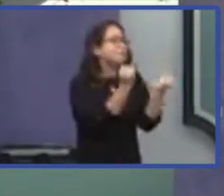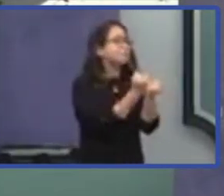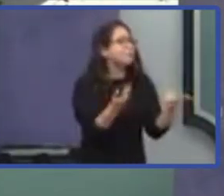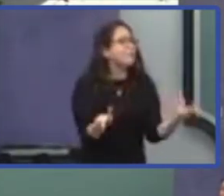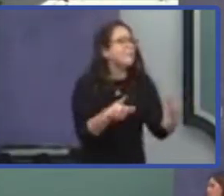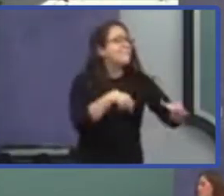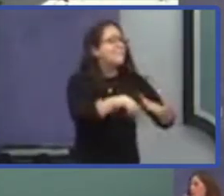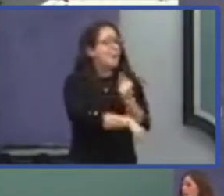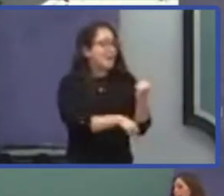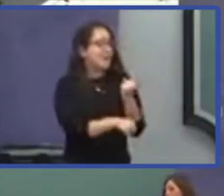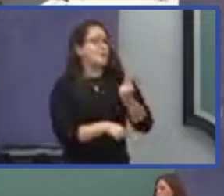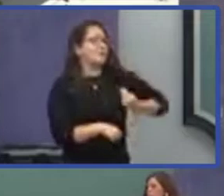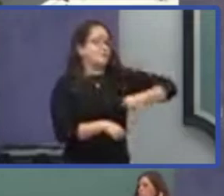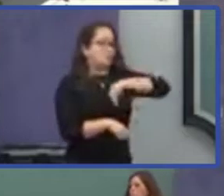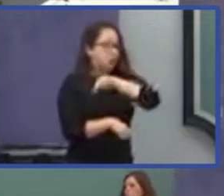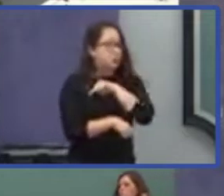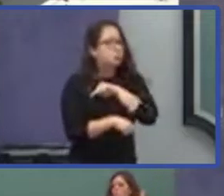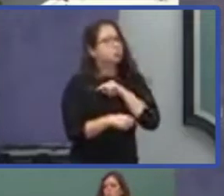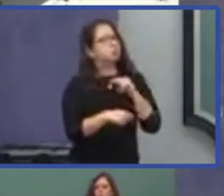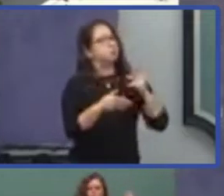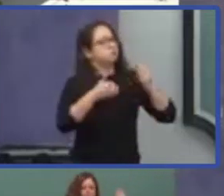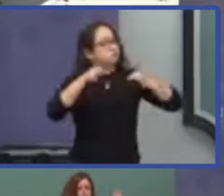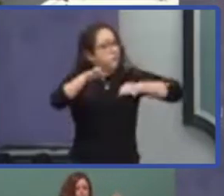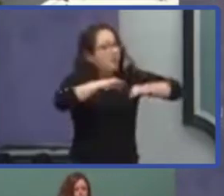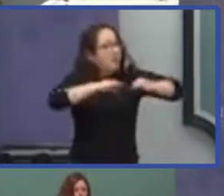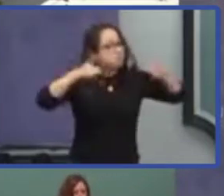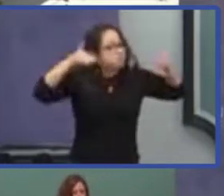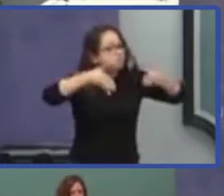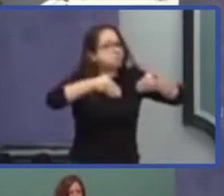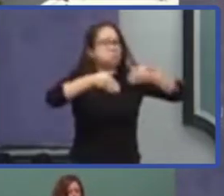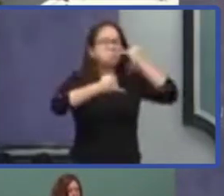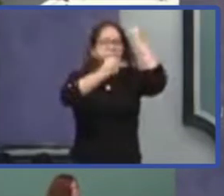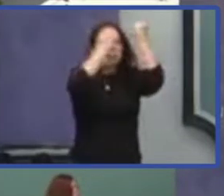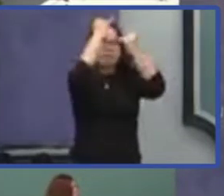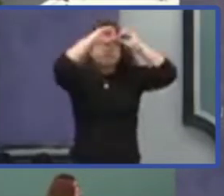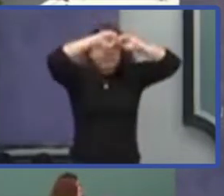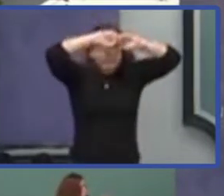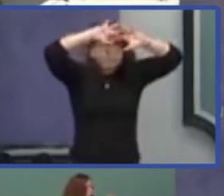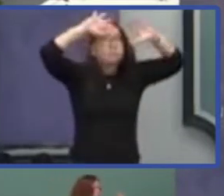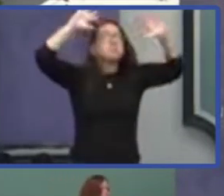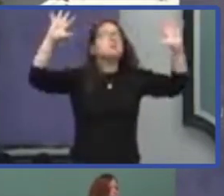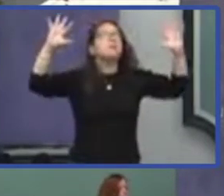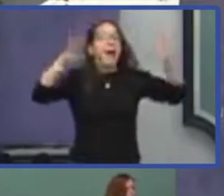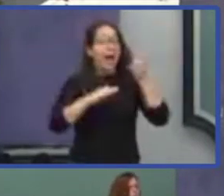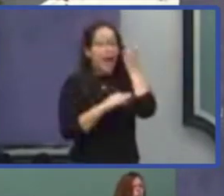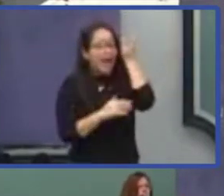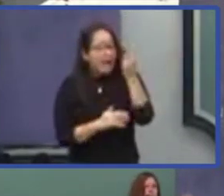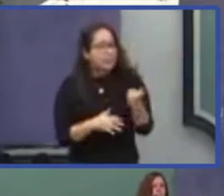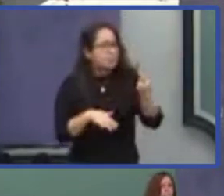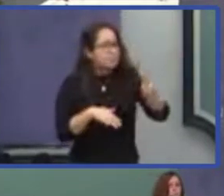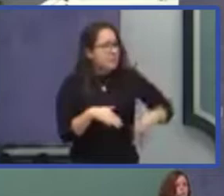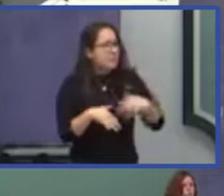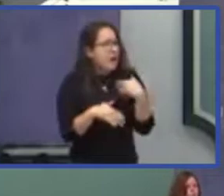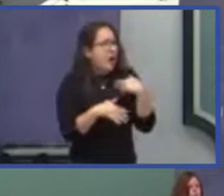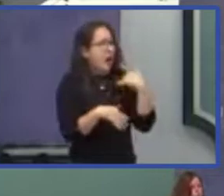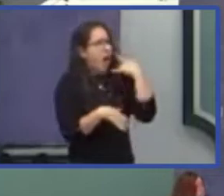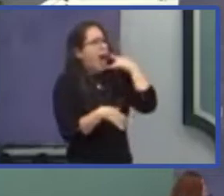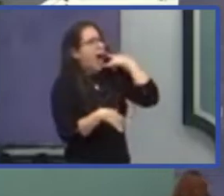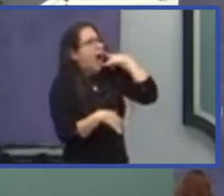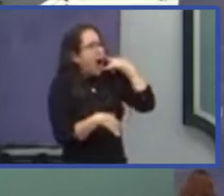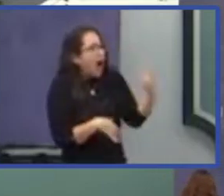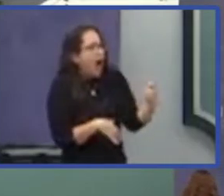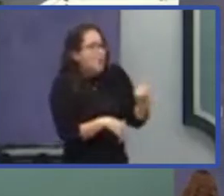dedicamos a construir mundos con la imaginación. Y son mundos extrañísimos y muy, muy emocionantes.